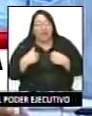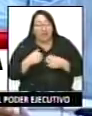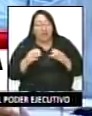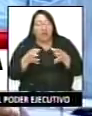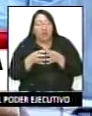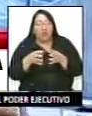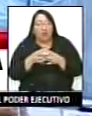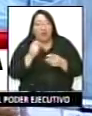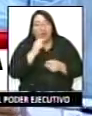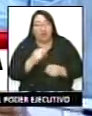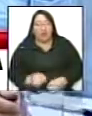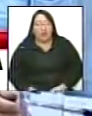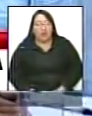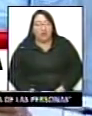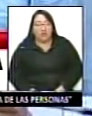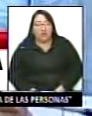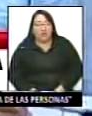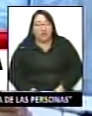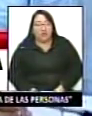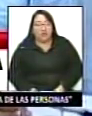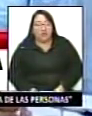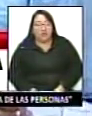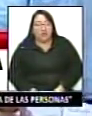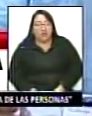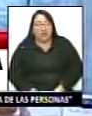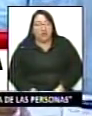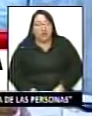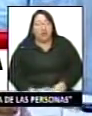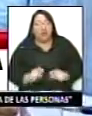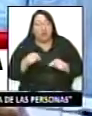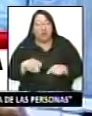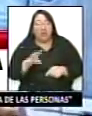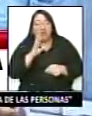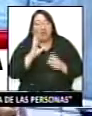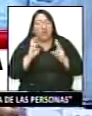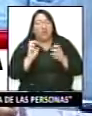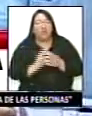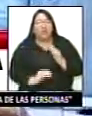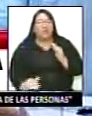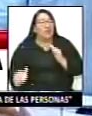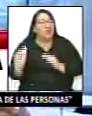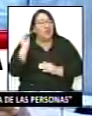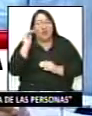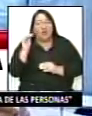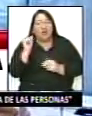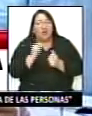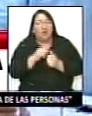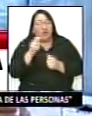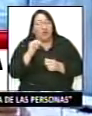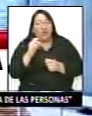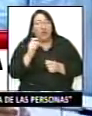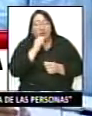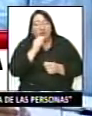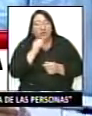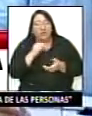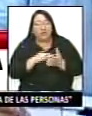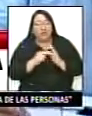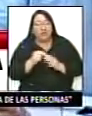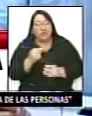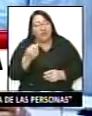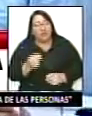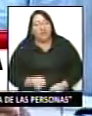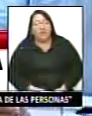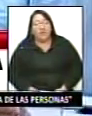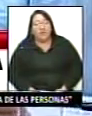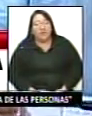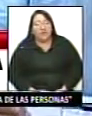sector privado. Sin embargo, acá estamos hablando de temas que van mucho más allá de una iniciativa privada. Estamos hablando realmente